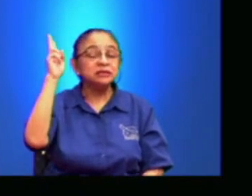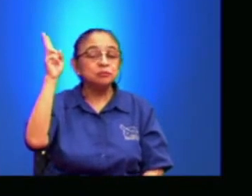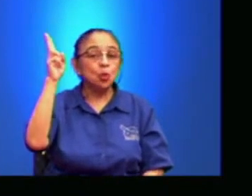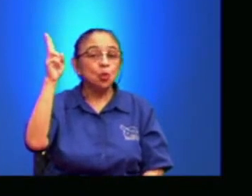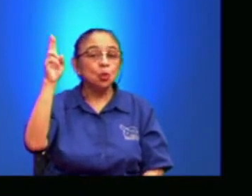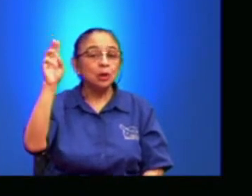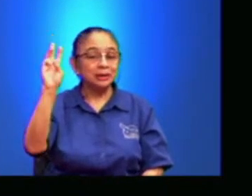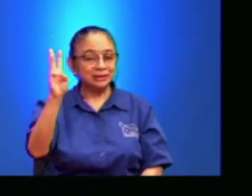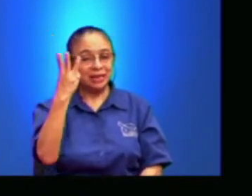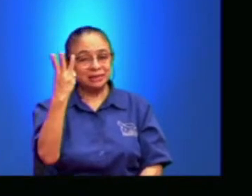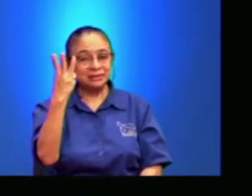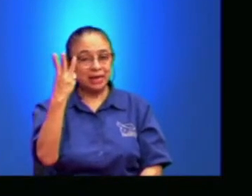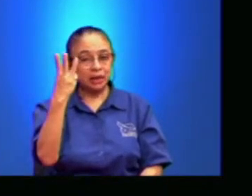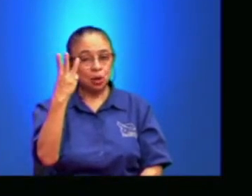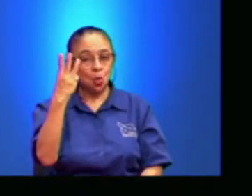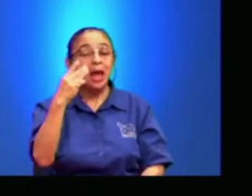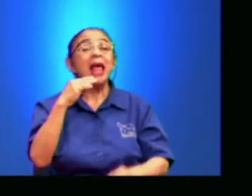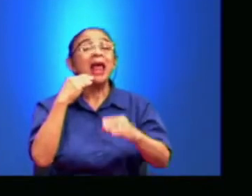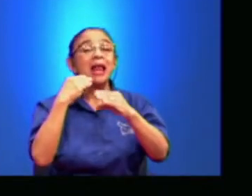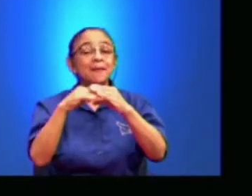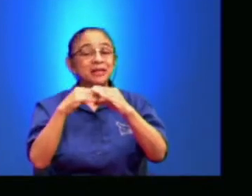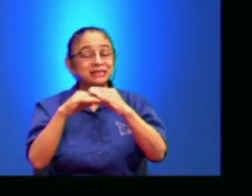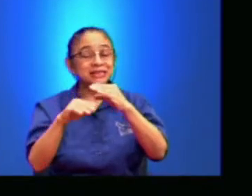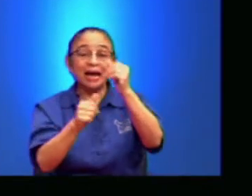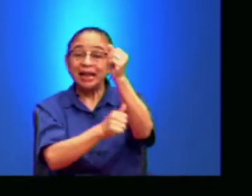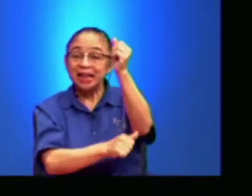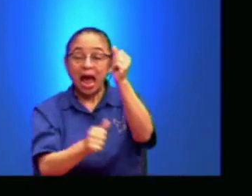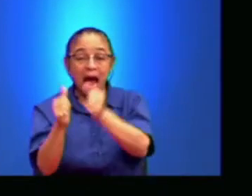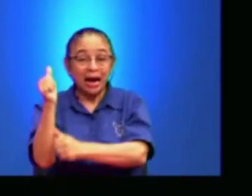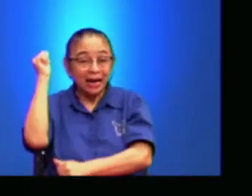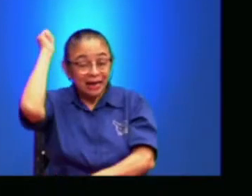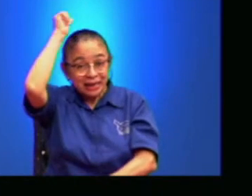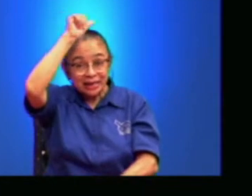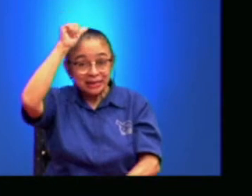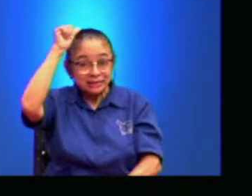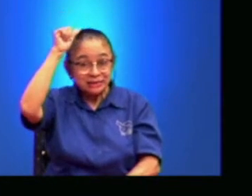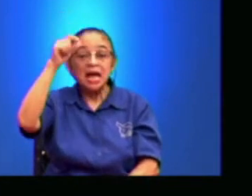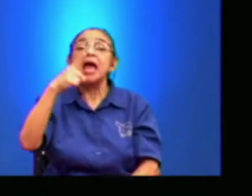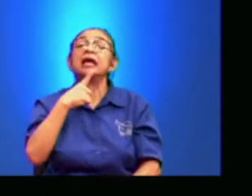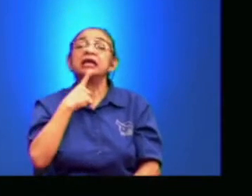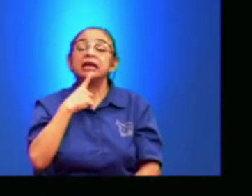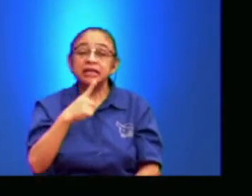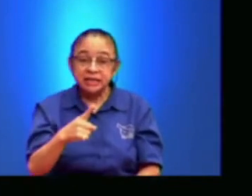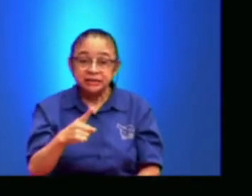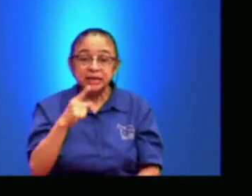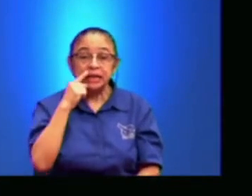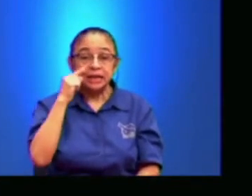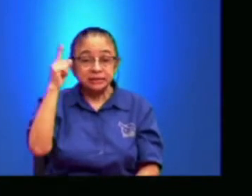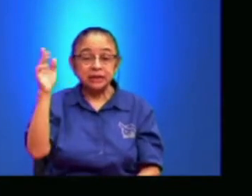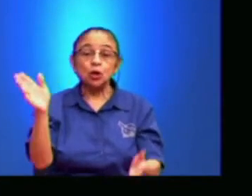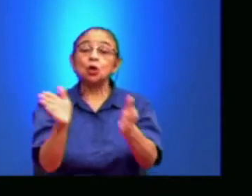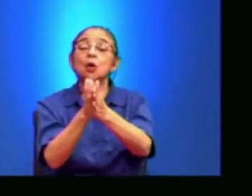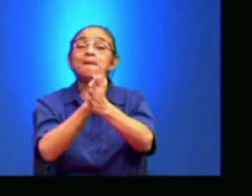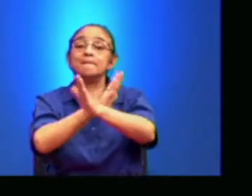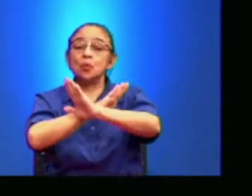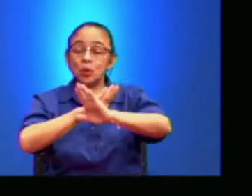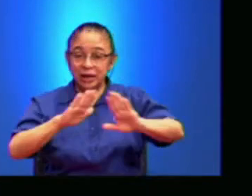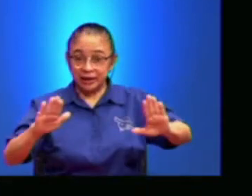tercero el mensaje angelical viene decir que el señor muere